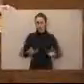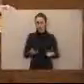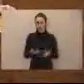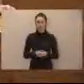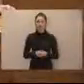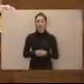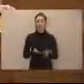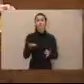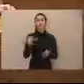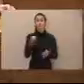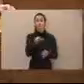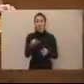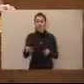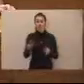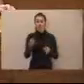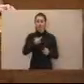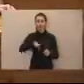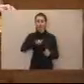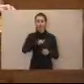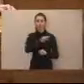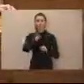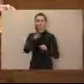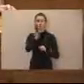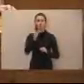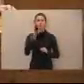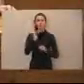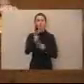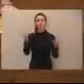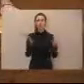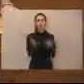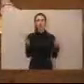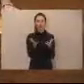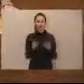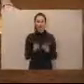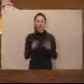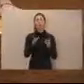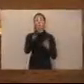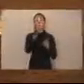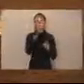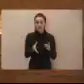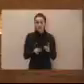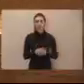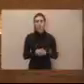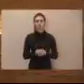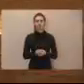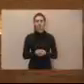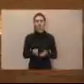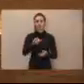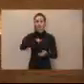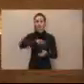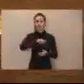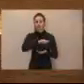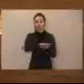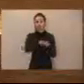hace una semana presentábamos aquí una interpelación urgente por la que poníamos sobre la mesa